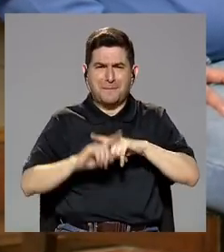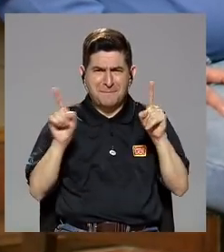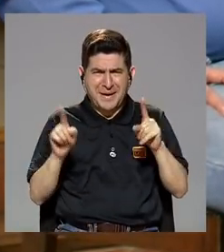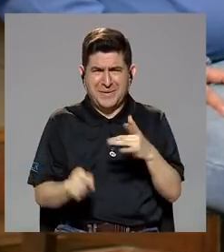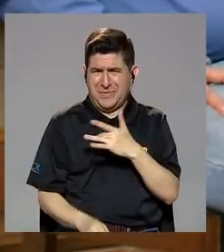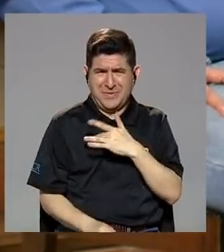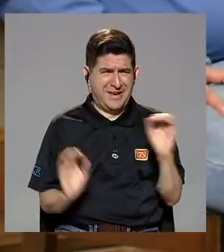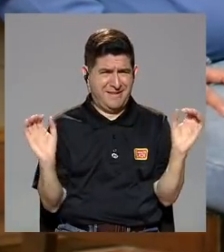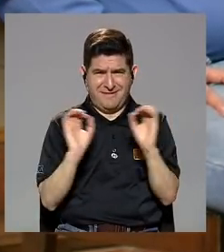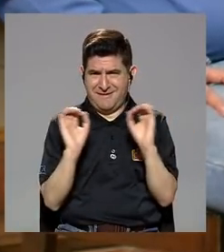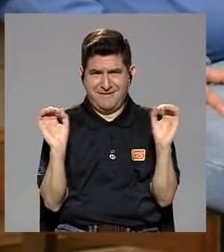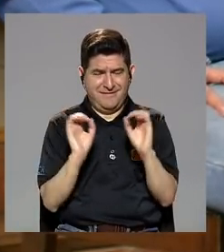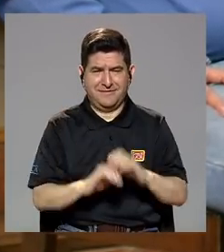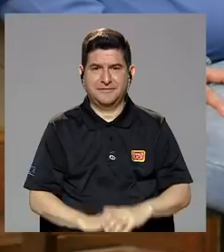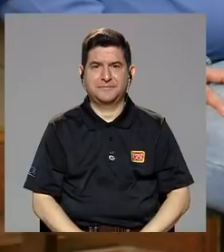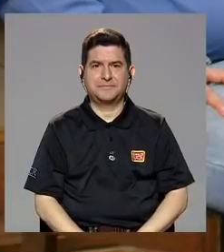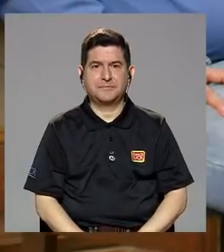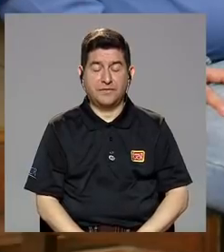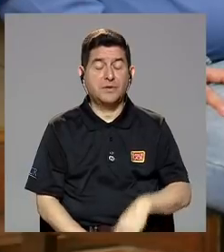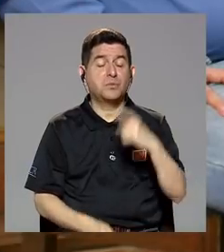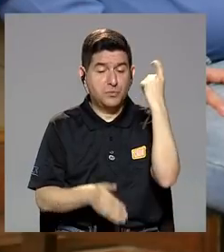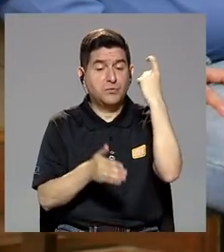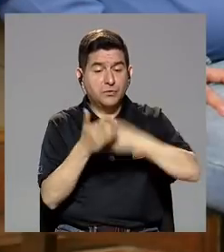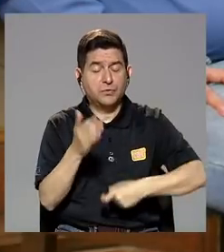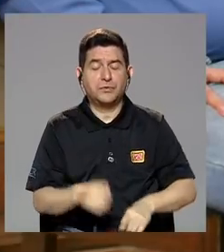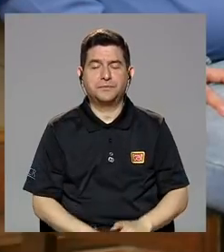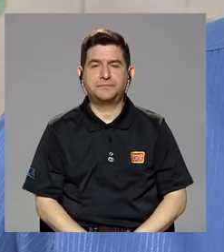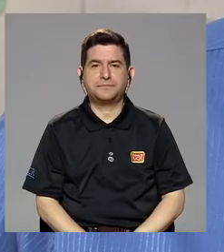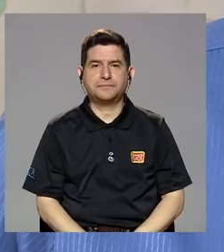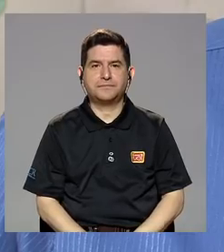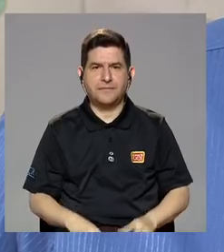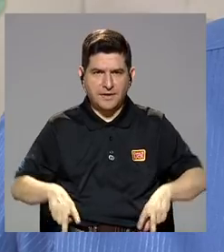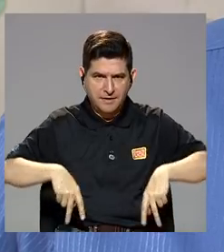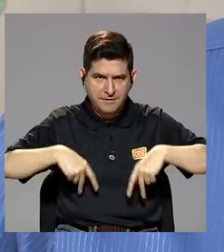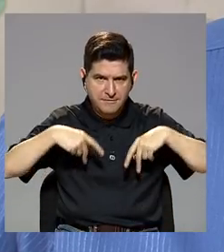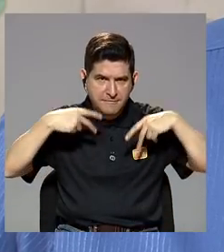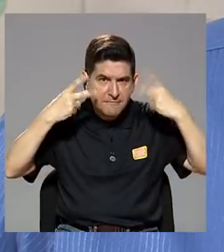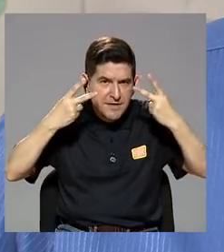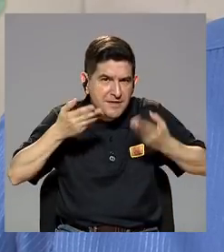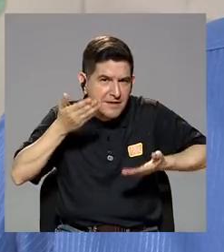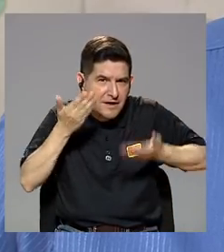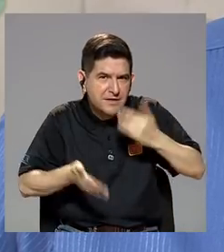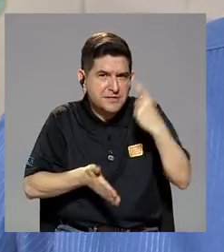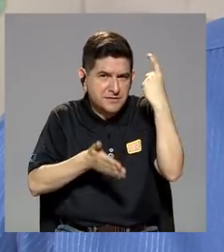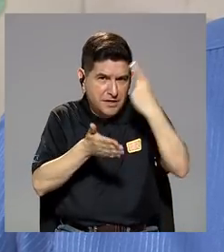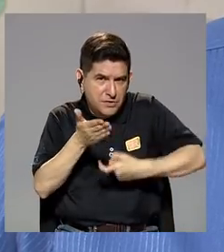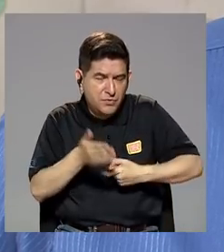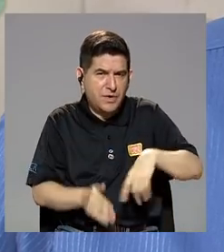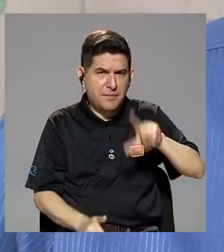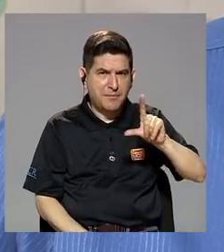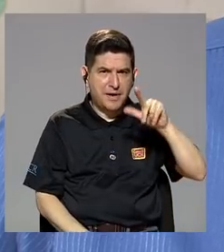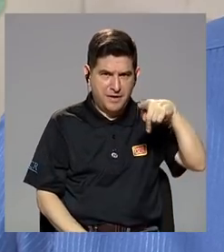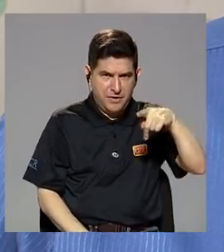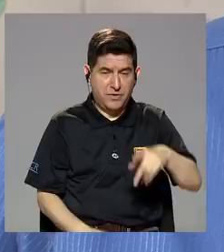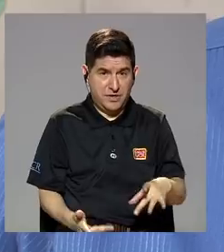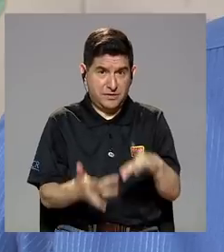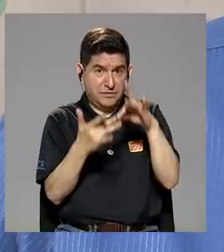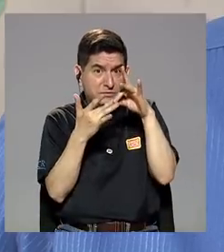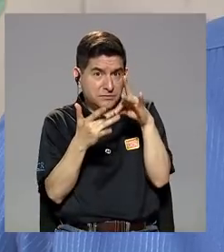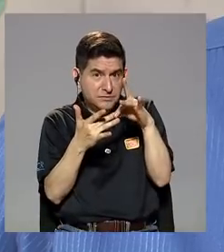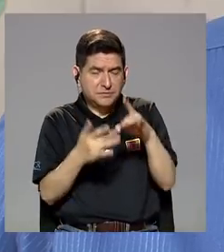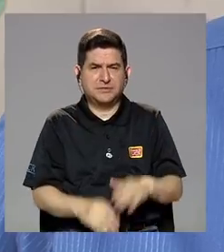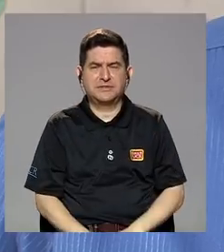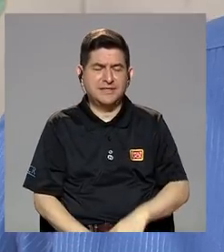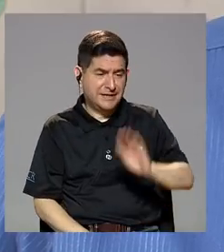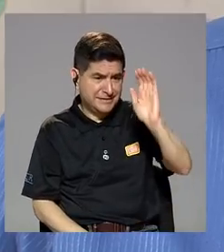de romántico no tiene mucho es es duro la vida ha sido muy muy apagado en leonardo sobre todo